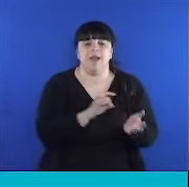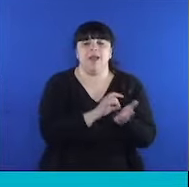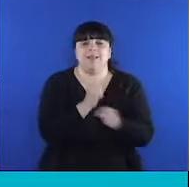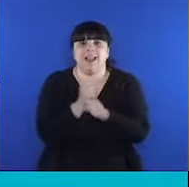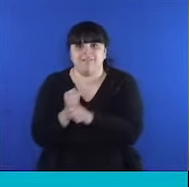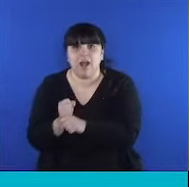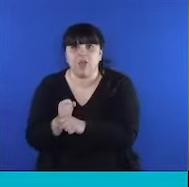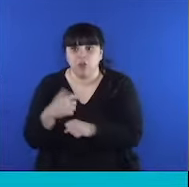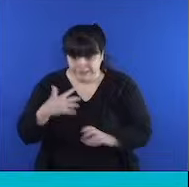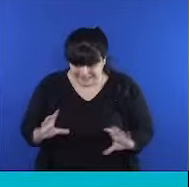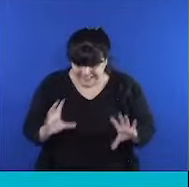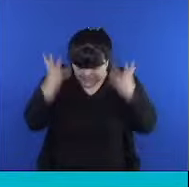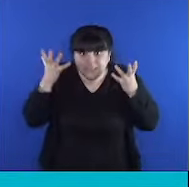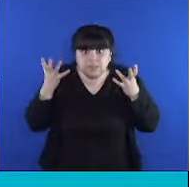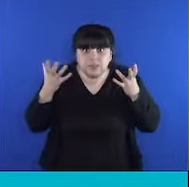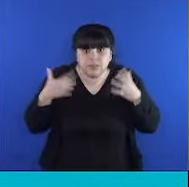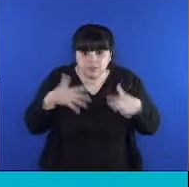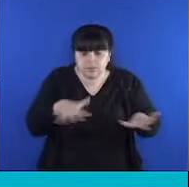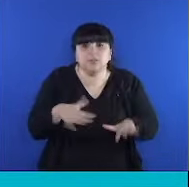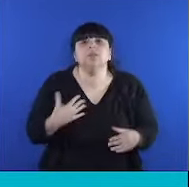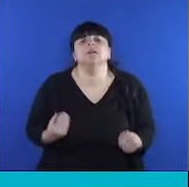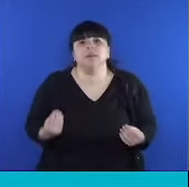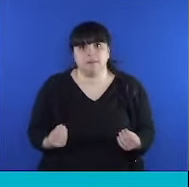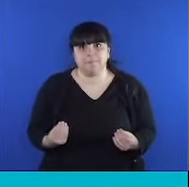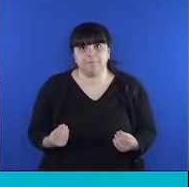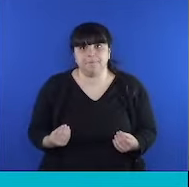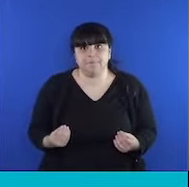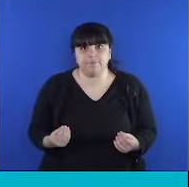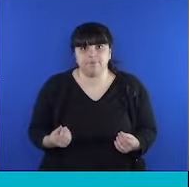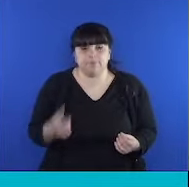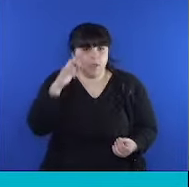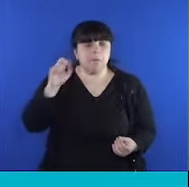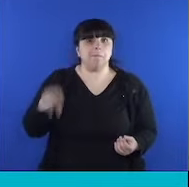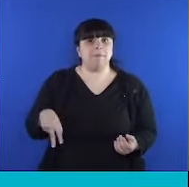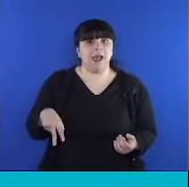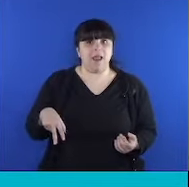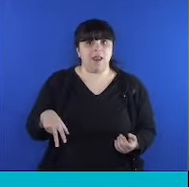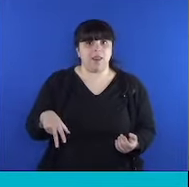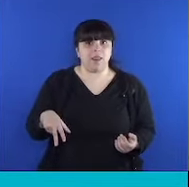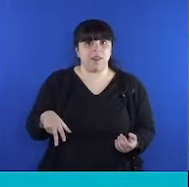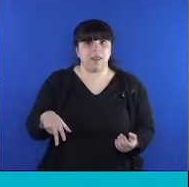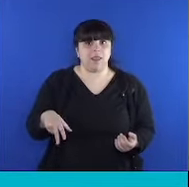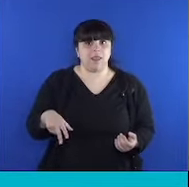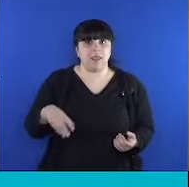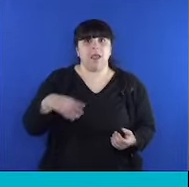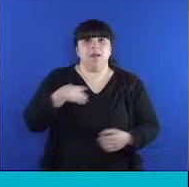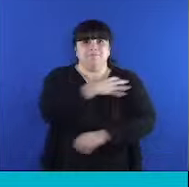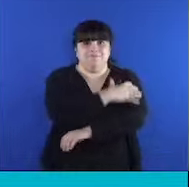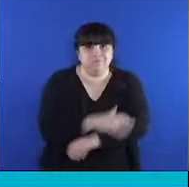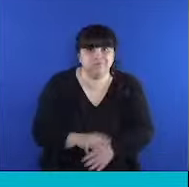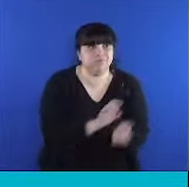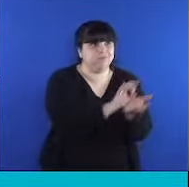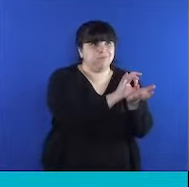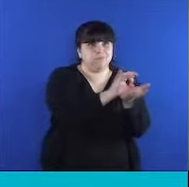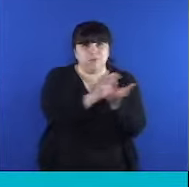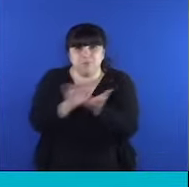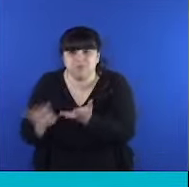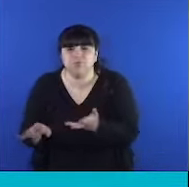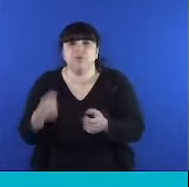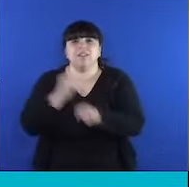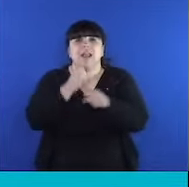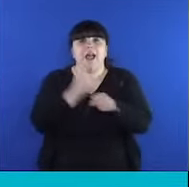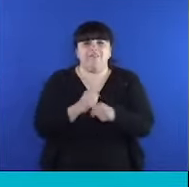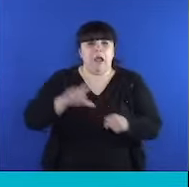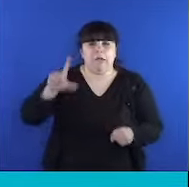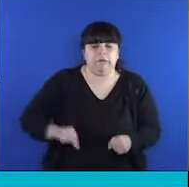¿qué hacemos con ese enojo? Porque el plan de miseria, de despidos, de precarización